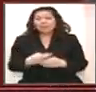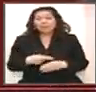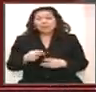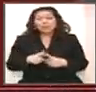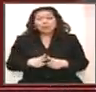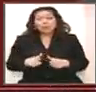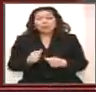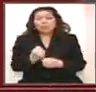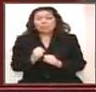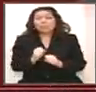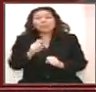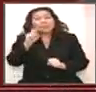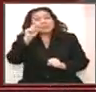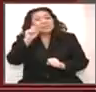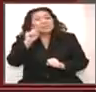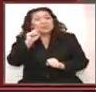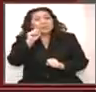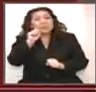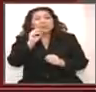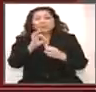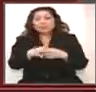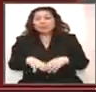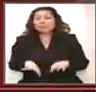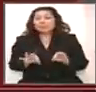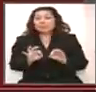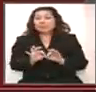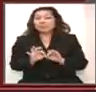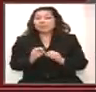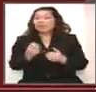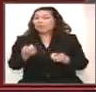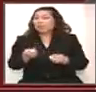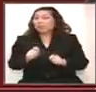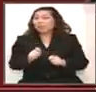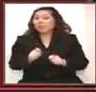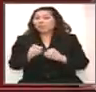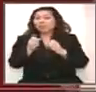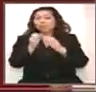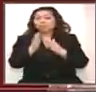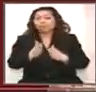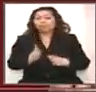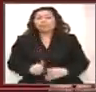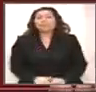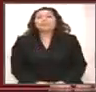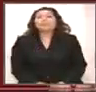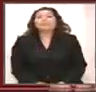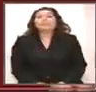registre lugares de explotación sexual. Es importante que se clausuren definitivamente.